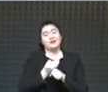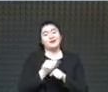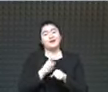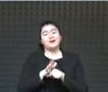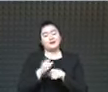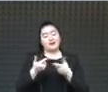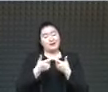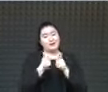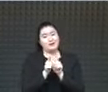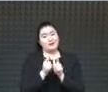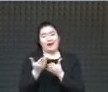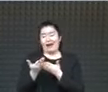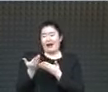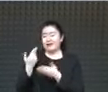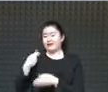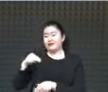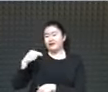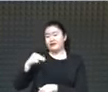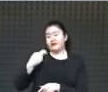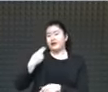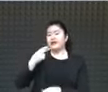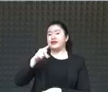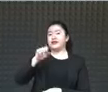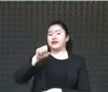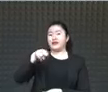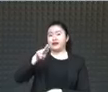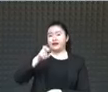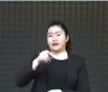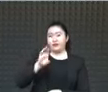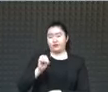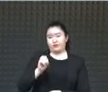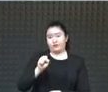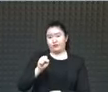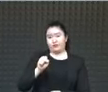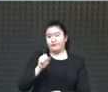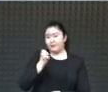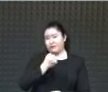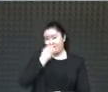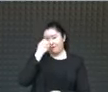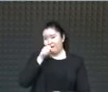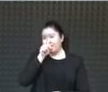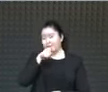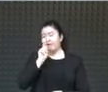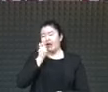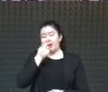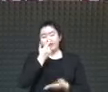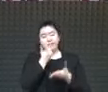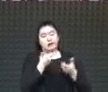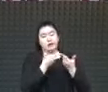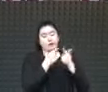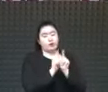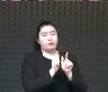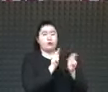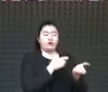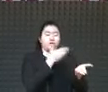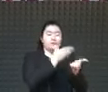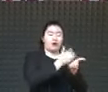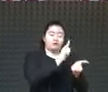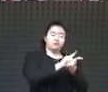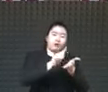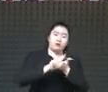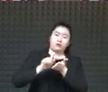que en su momento llamamos Tequios por nuestra escuela. ¿Han considerado,